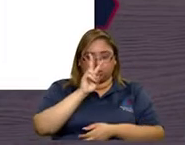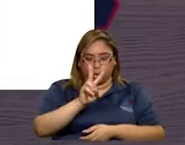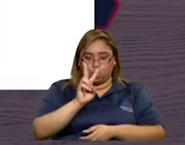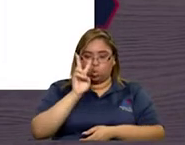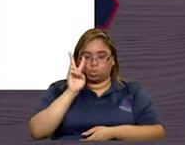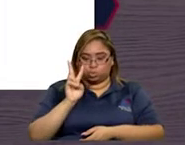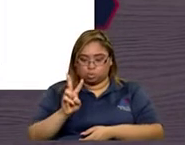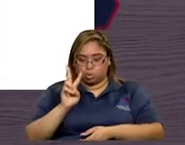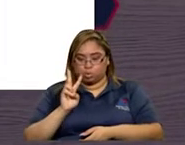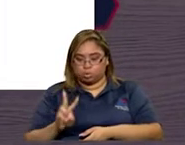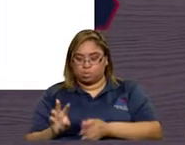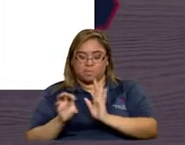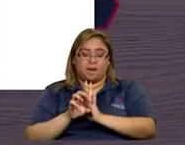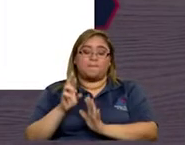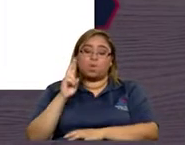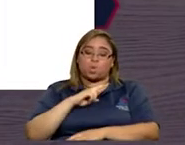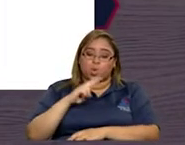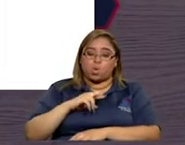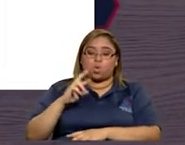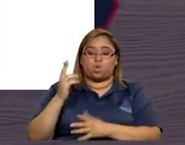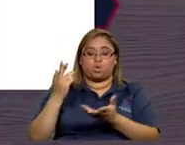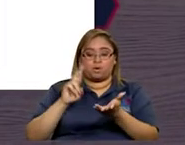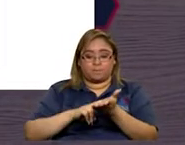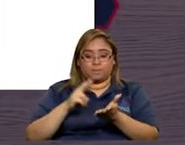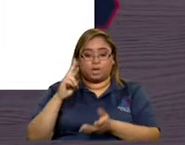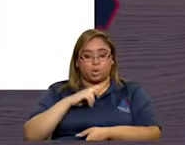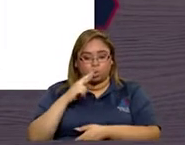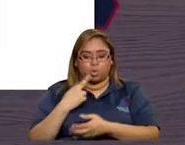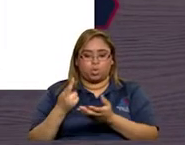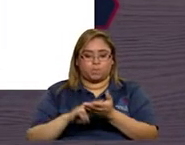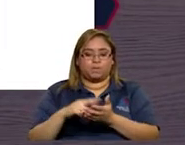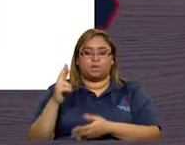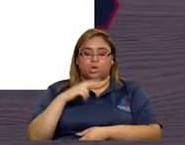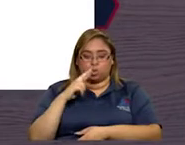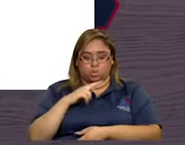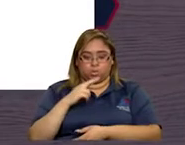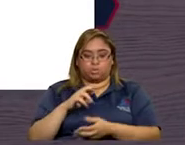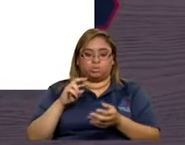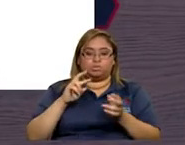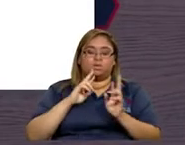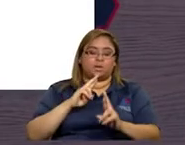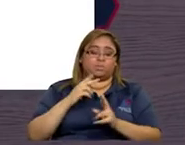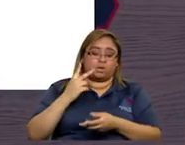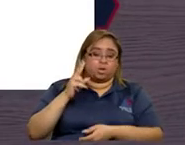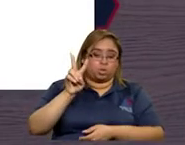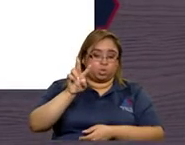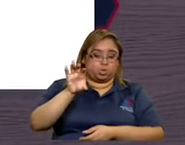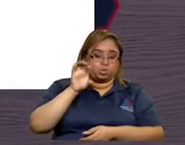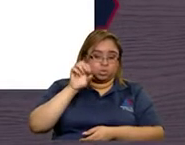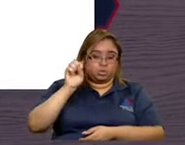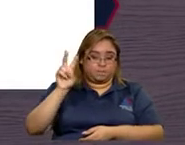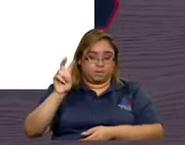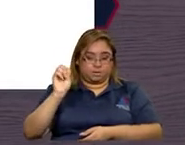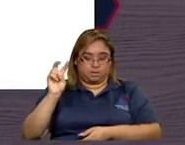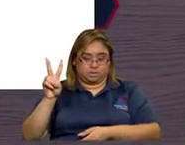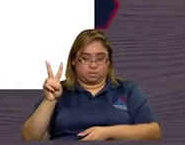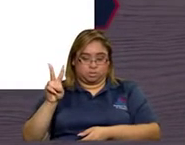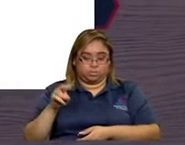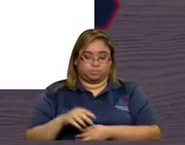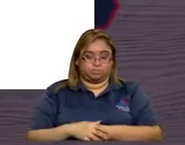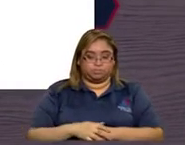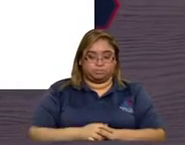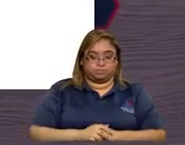rojo, rojo, rojo, tendríamos 222. Y si sería el este rojo lo dejamos así y lo